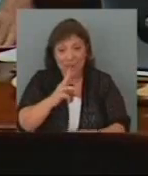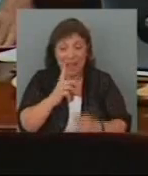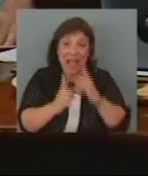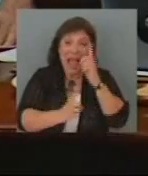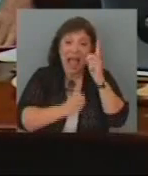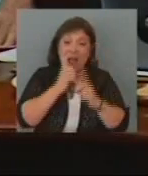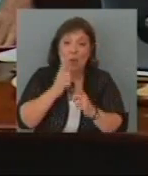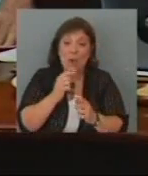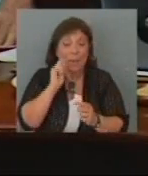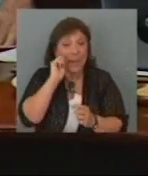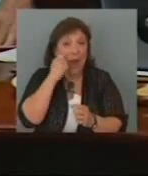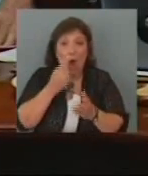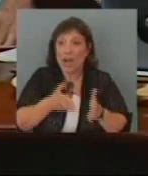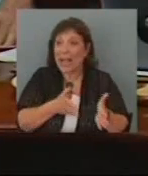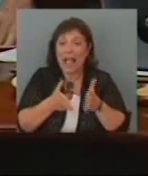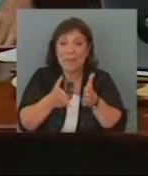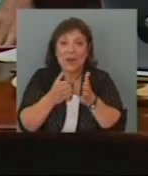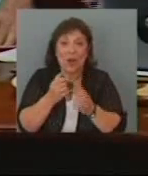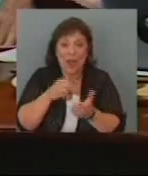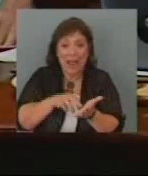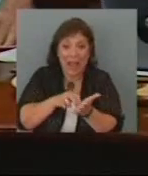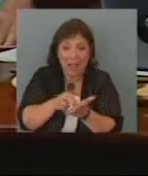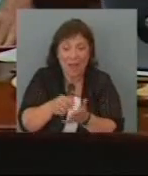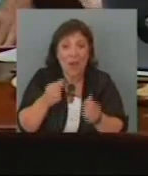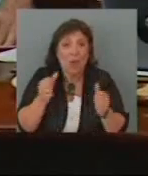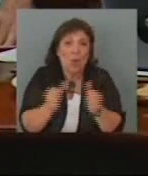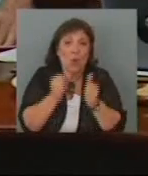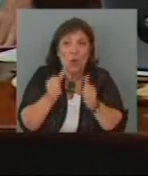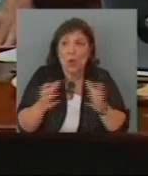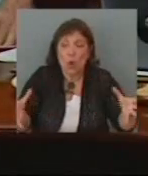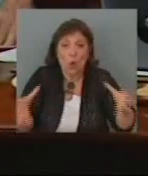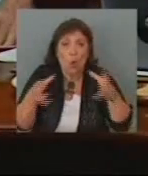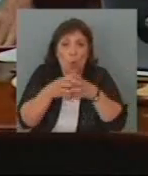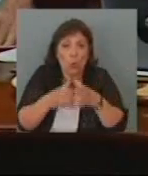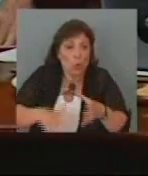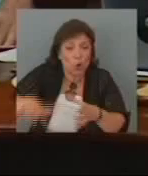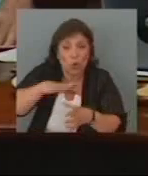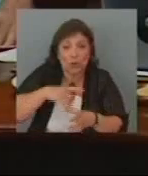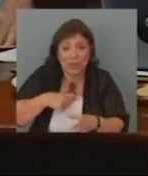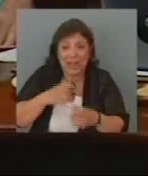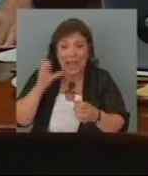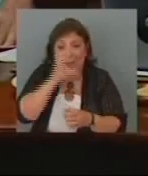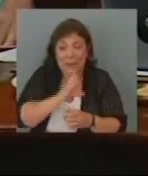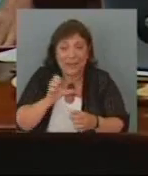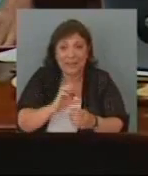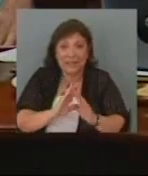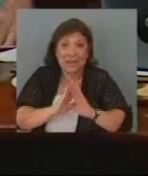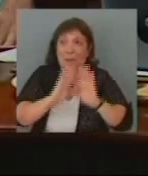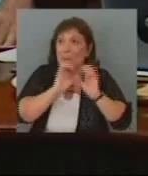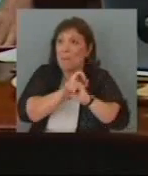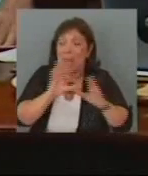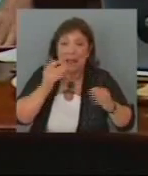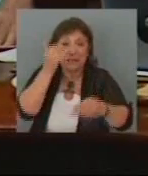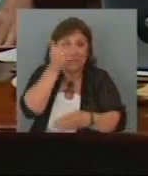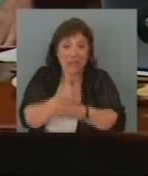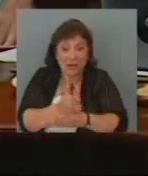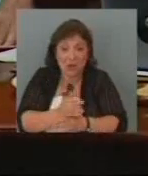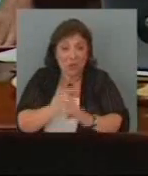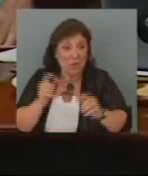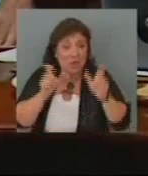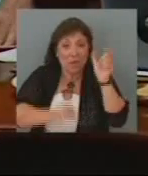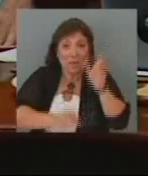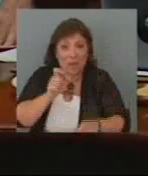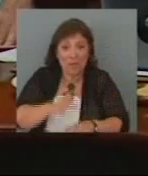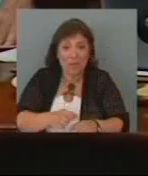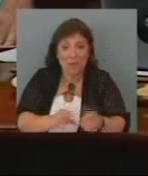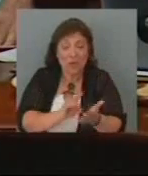el mejor camino era que se actuara como se actúa en el conjunto de la sociedad con las empresas. Una empresa le fue mal, cerró, la gente